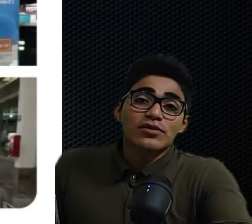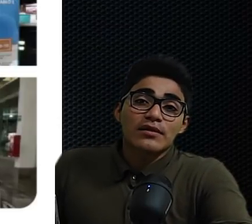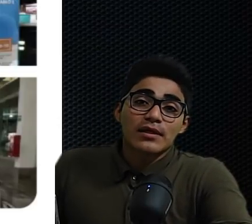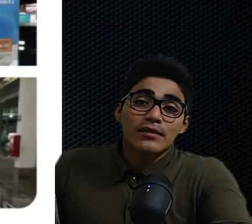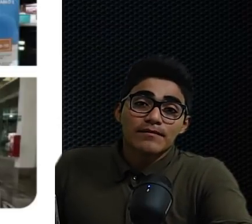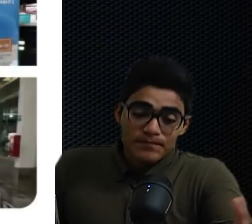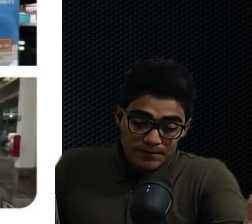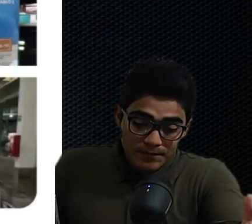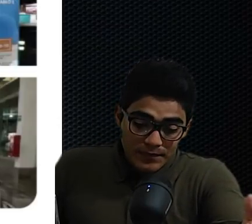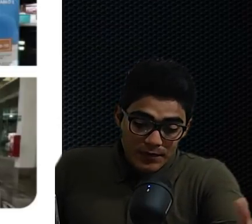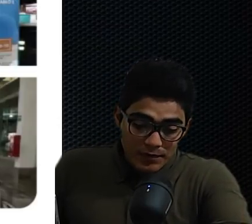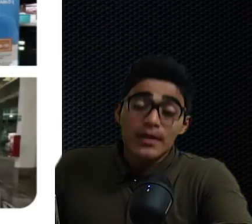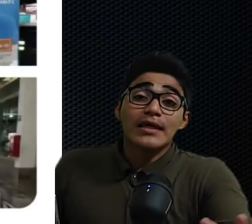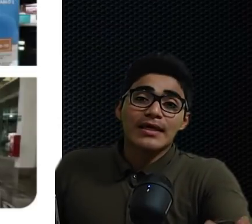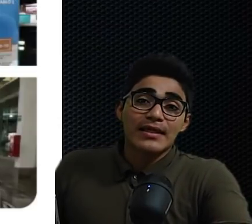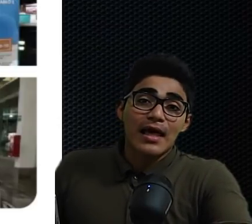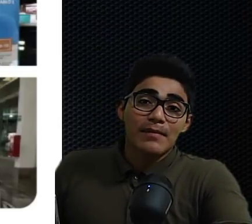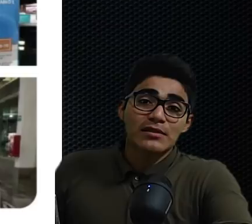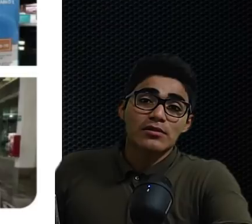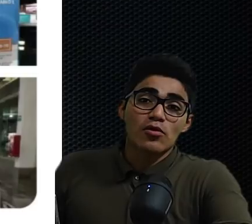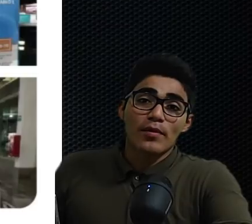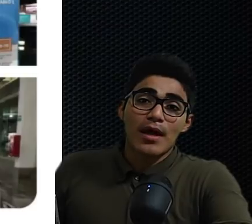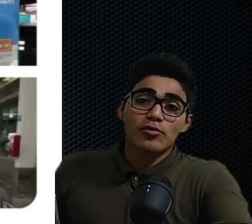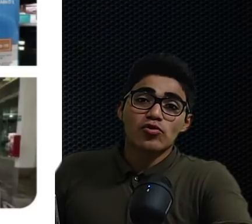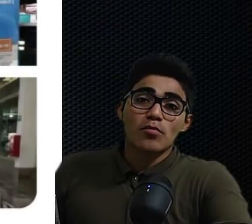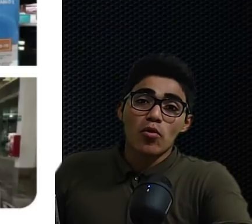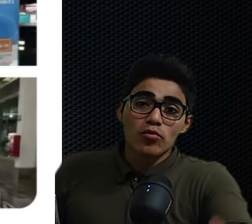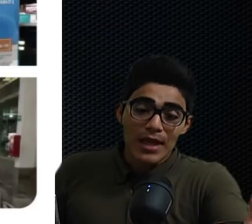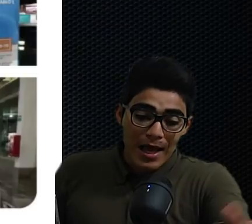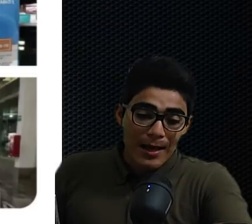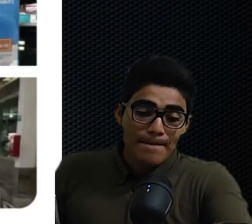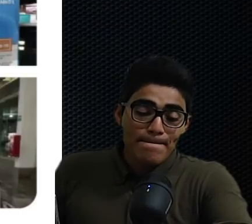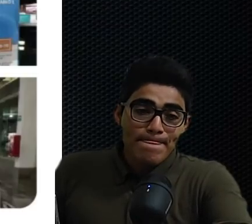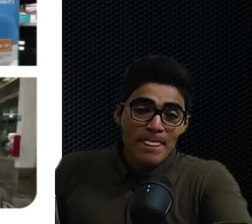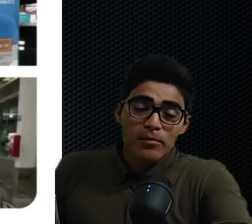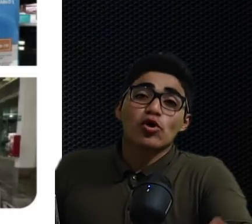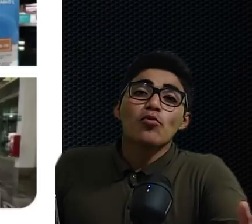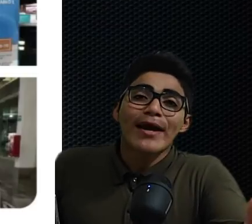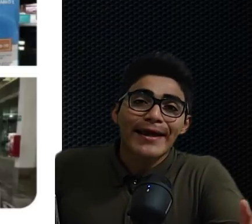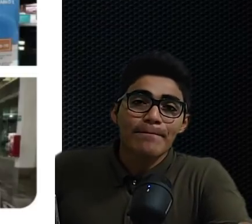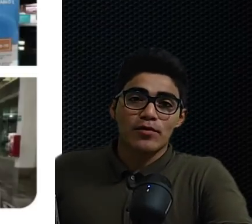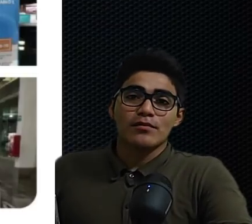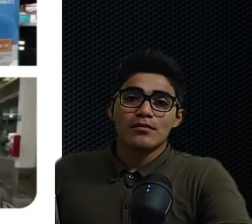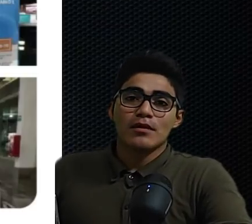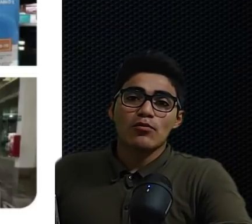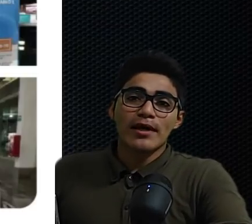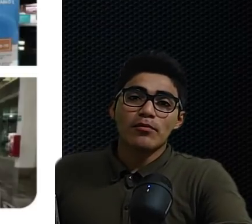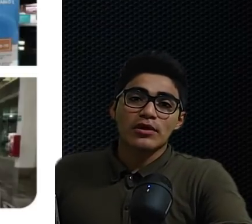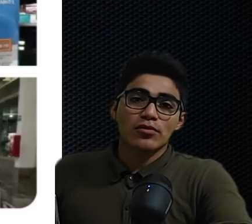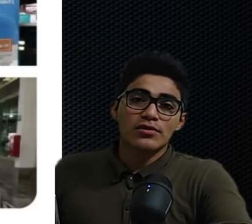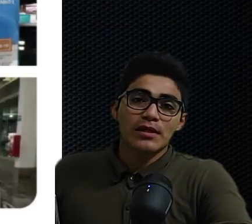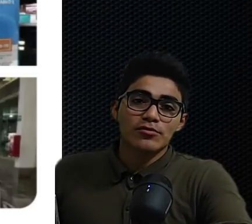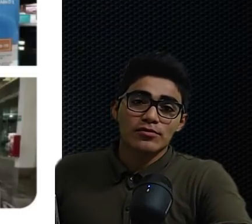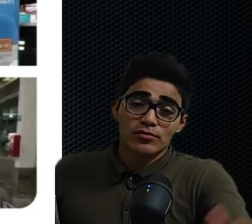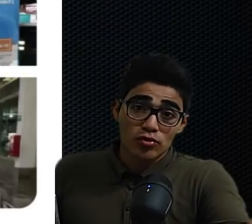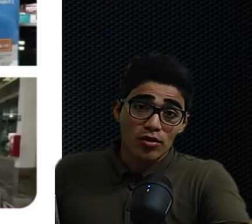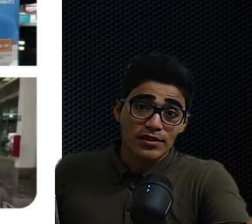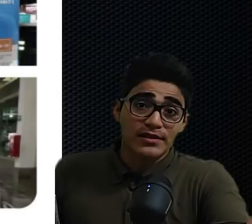más que nos entre, y que nada más lo veamos como una, pues como un ejemplo